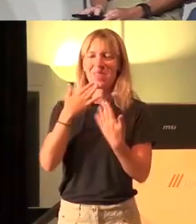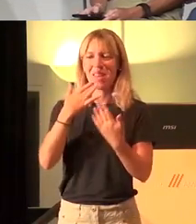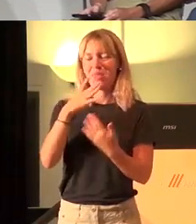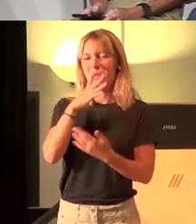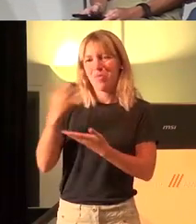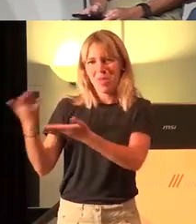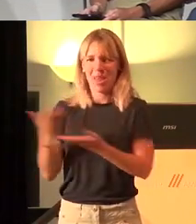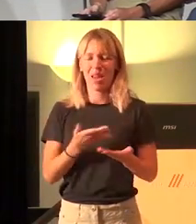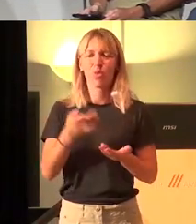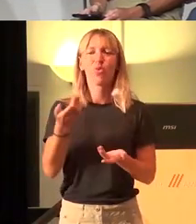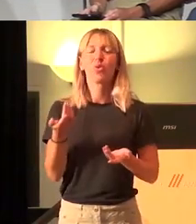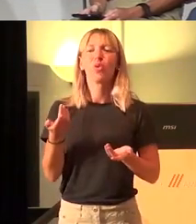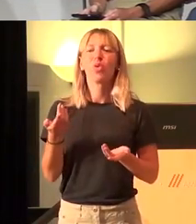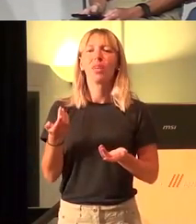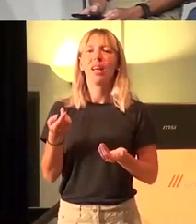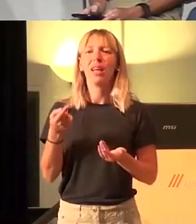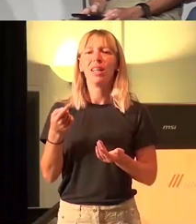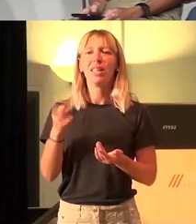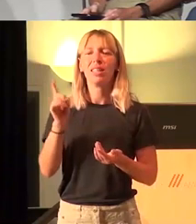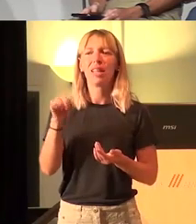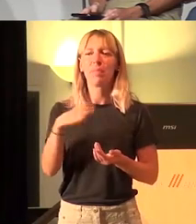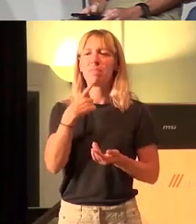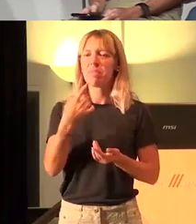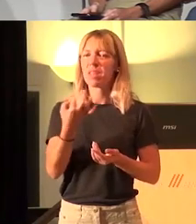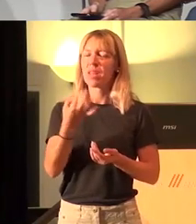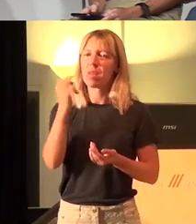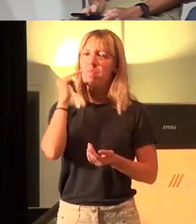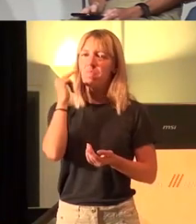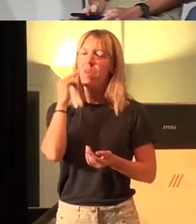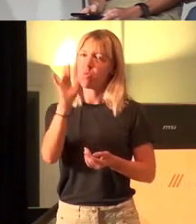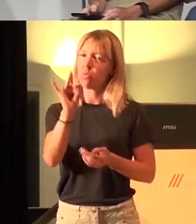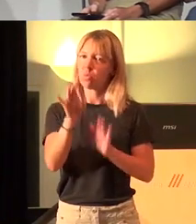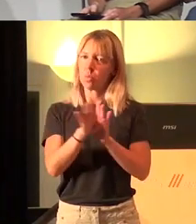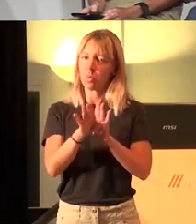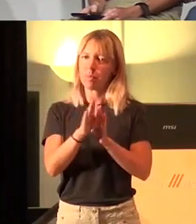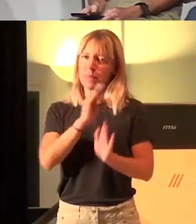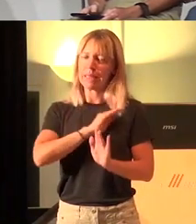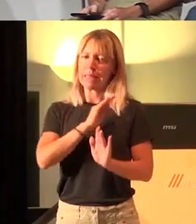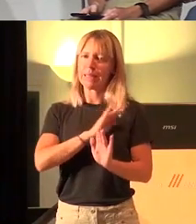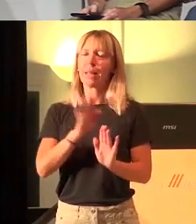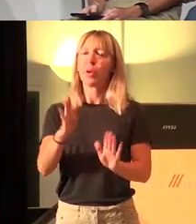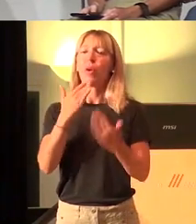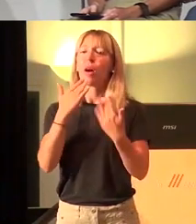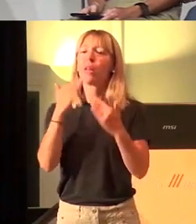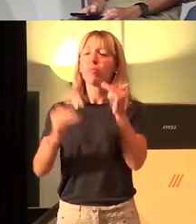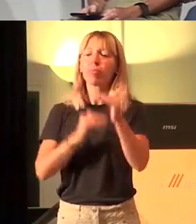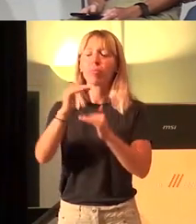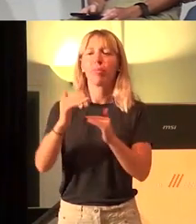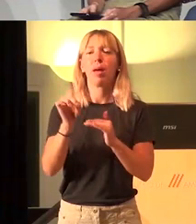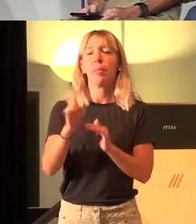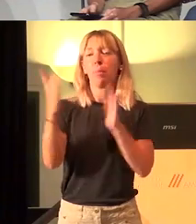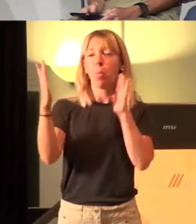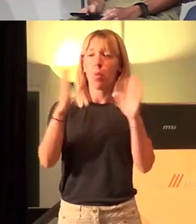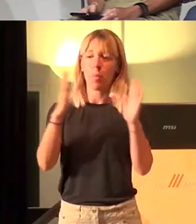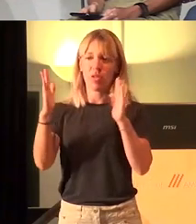invitarnos. Te tengo que contradecir porque sí hubo miedo, bastante miedo, pero gracias a que superamos esos primeros